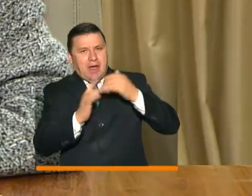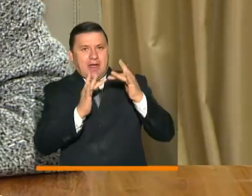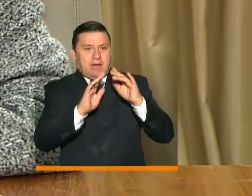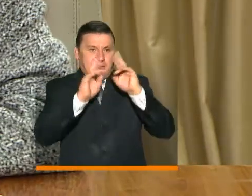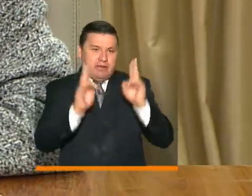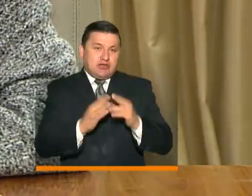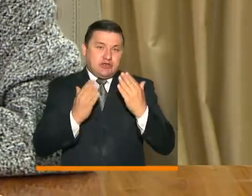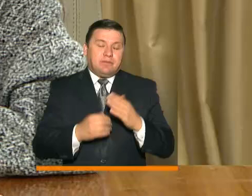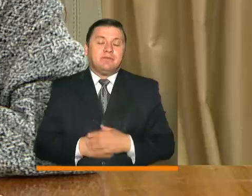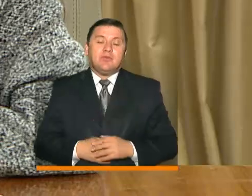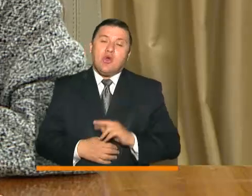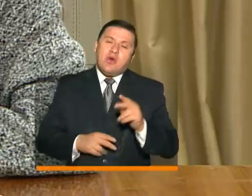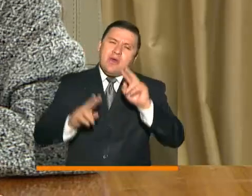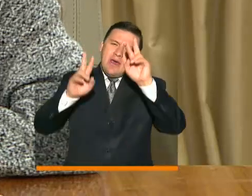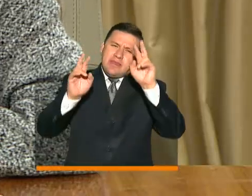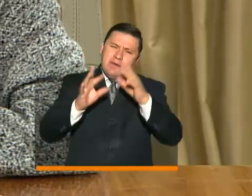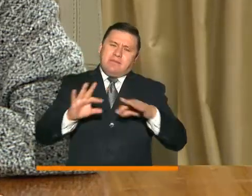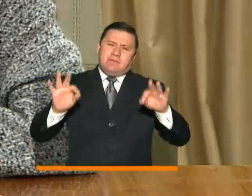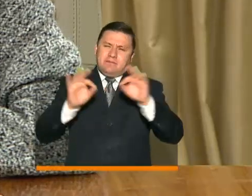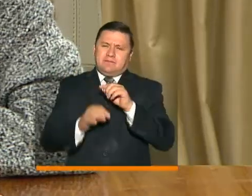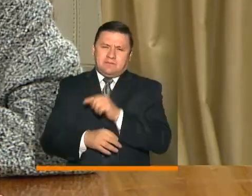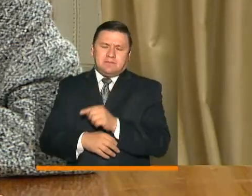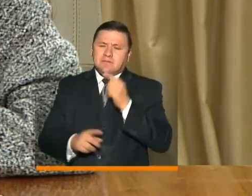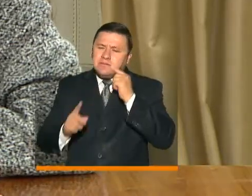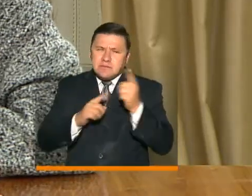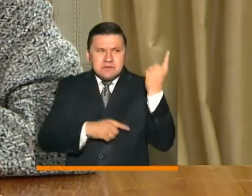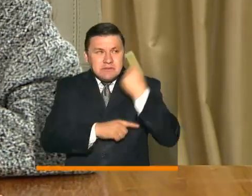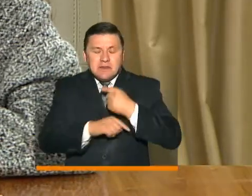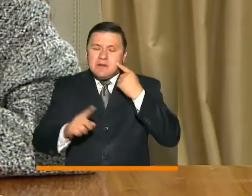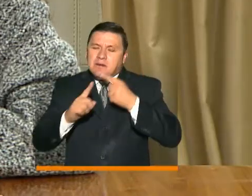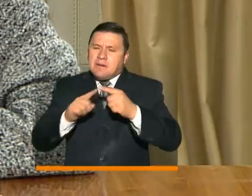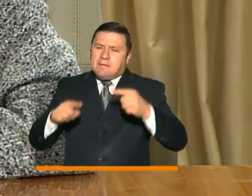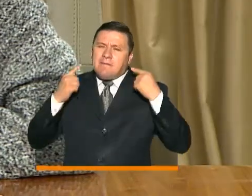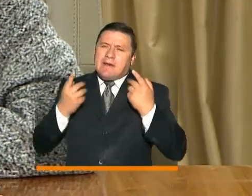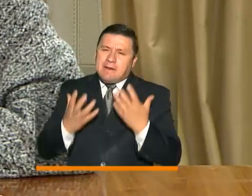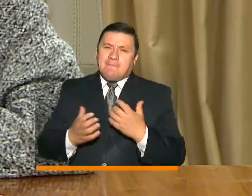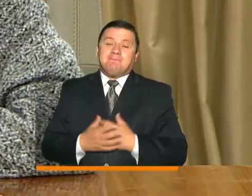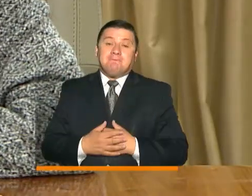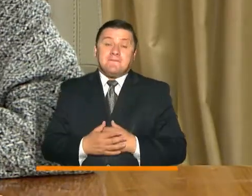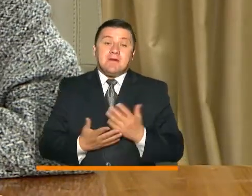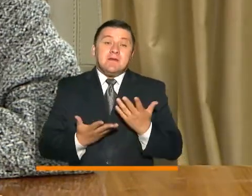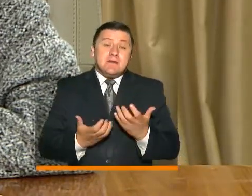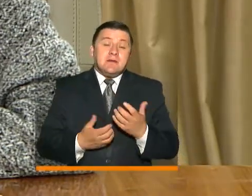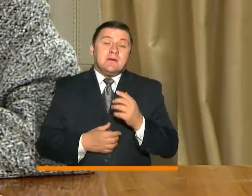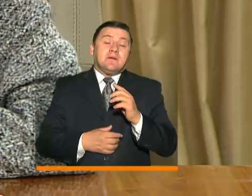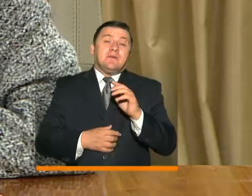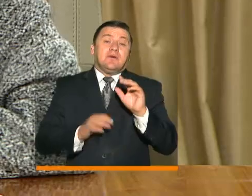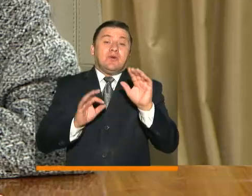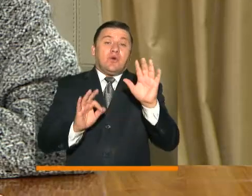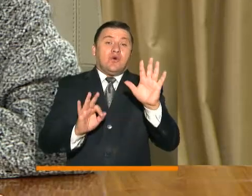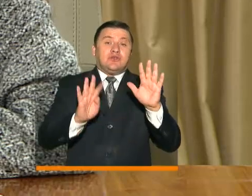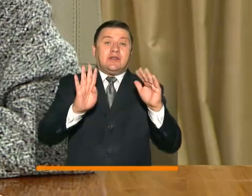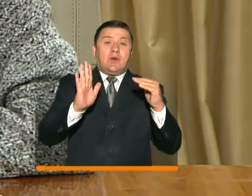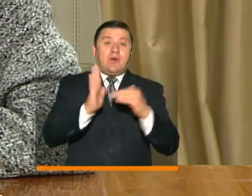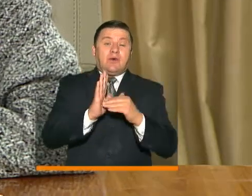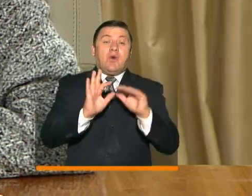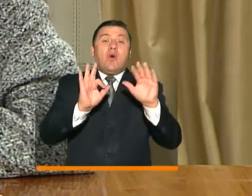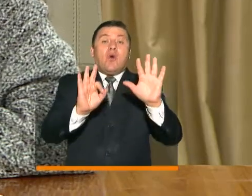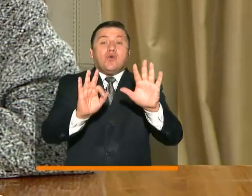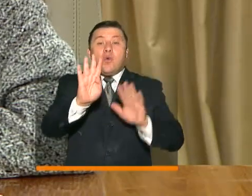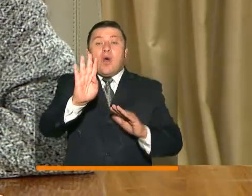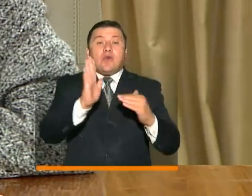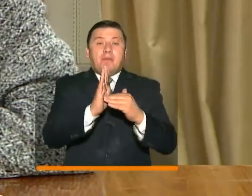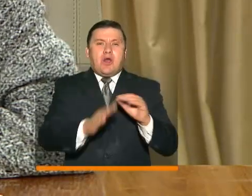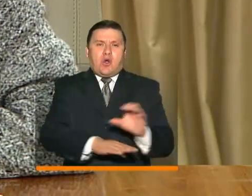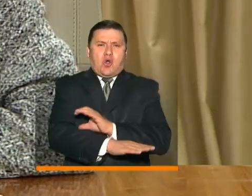temas importantes, presidente, usted nos puso una meta muy importante y es llevar 84 mil computadores.